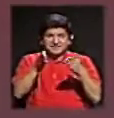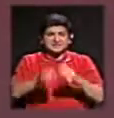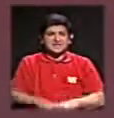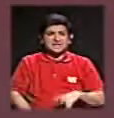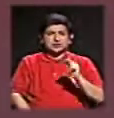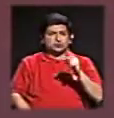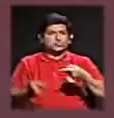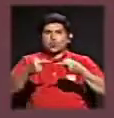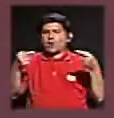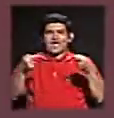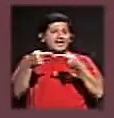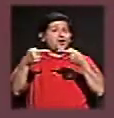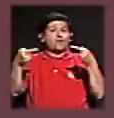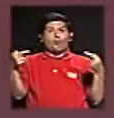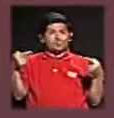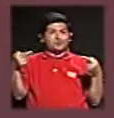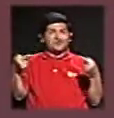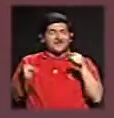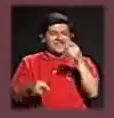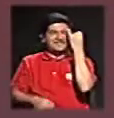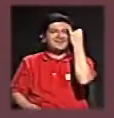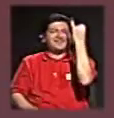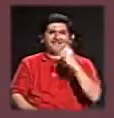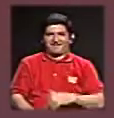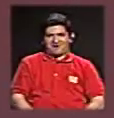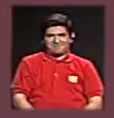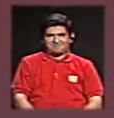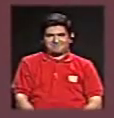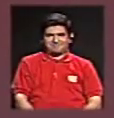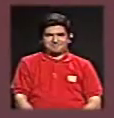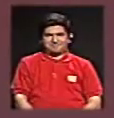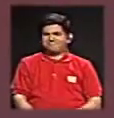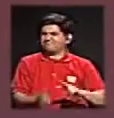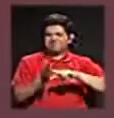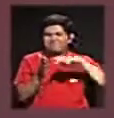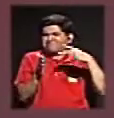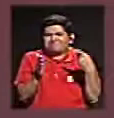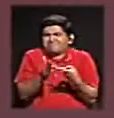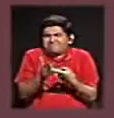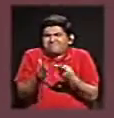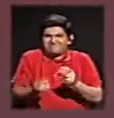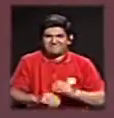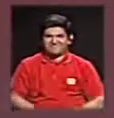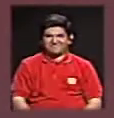conspire contra esa intención. Es decir,